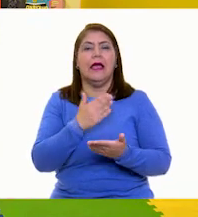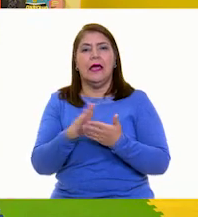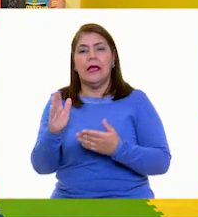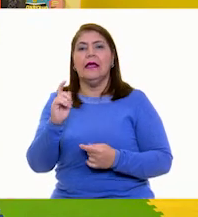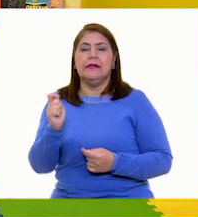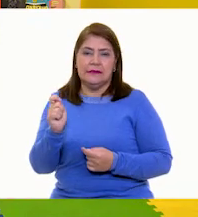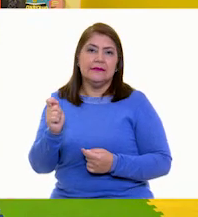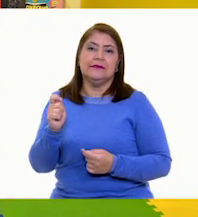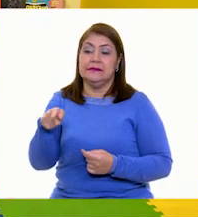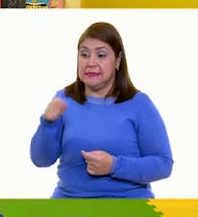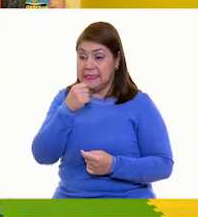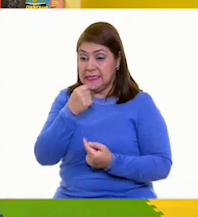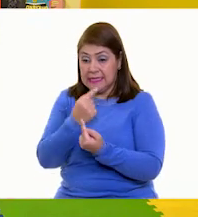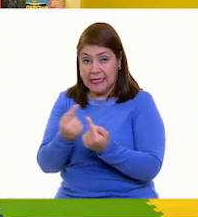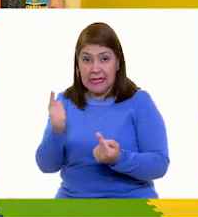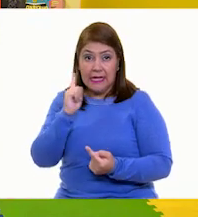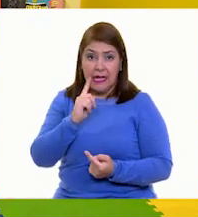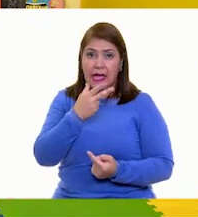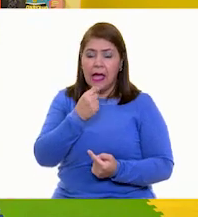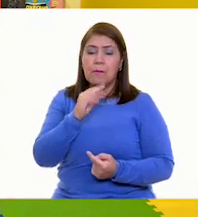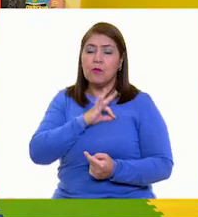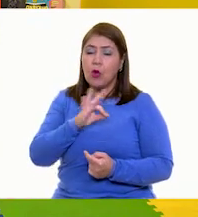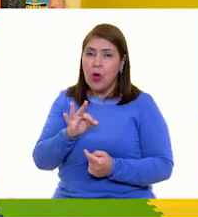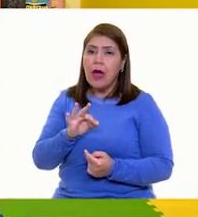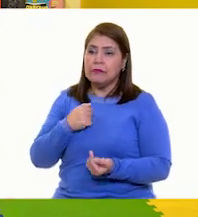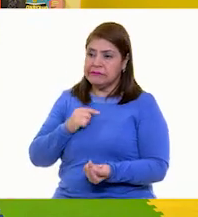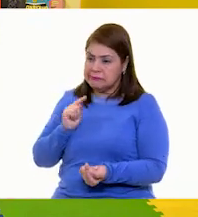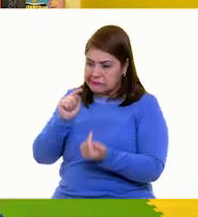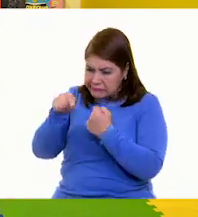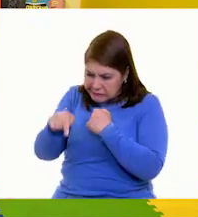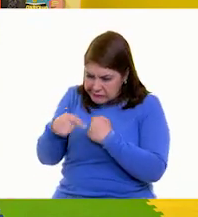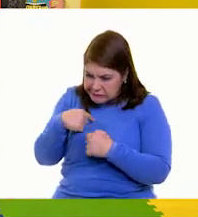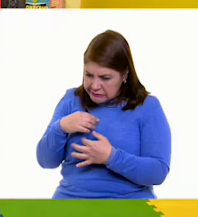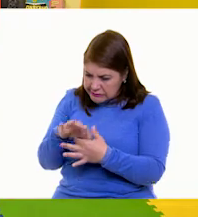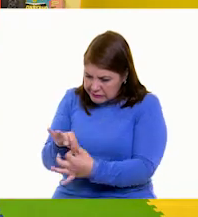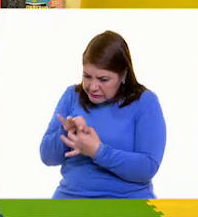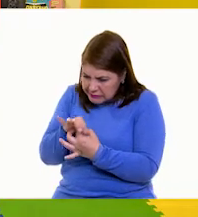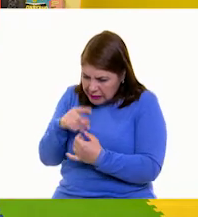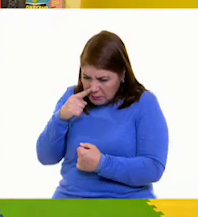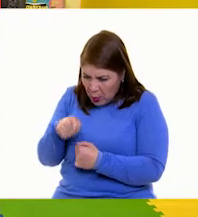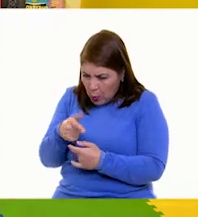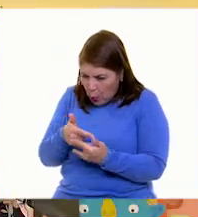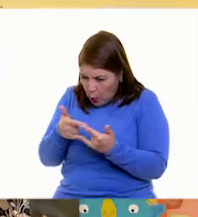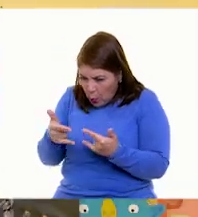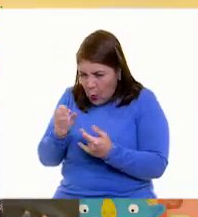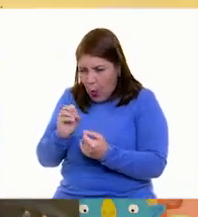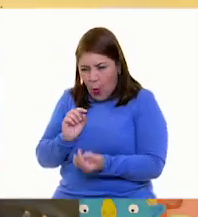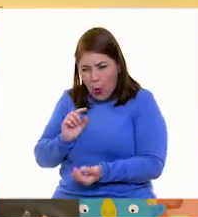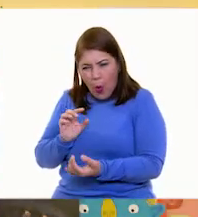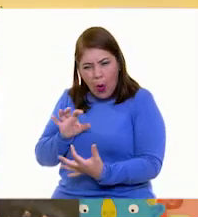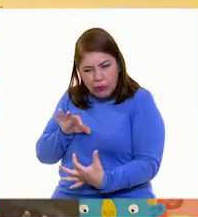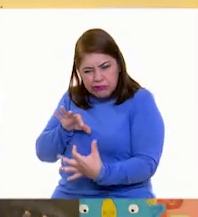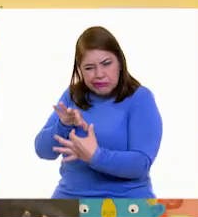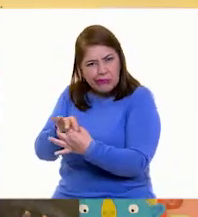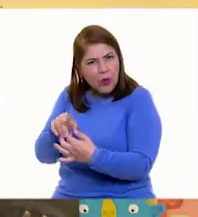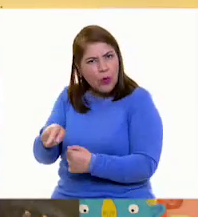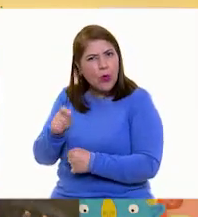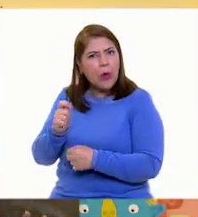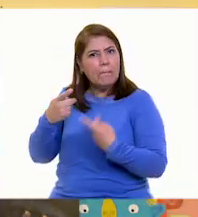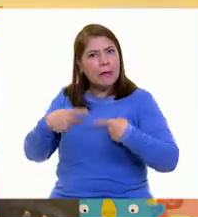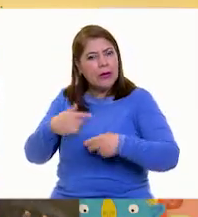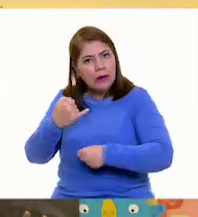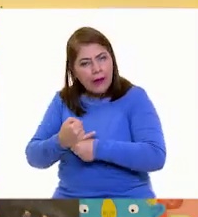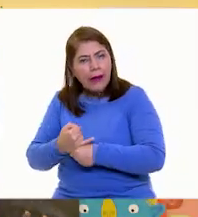niñas y los niños se sienten identificados con un cuento o con alguno de los personajes. Incluso